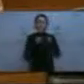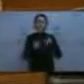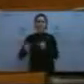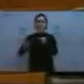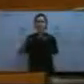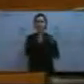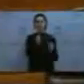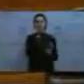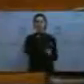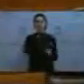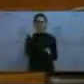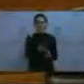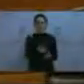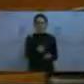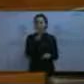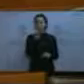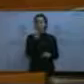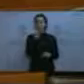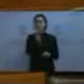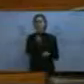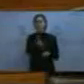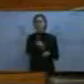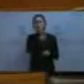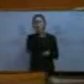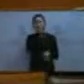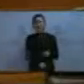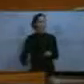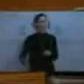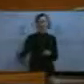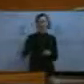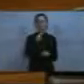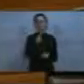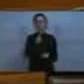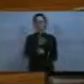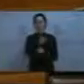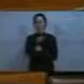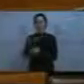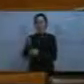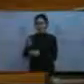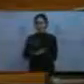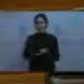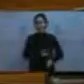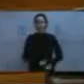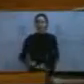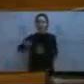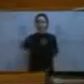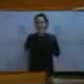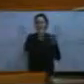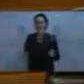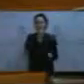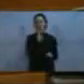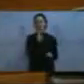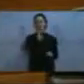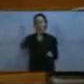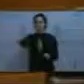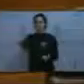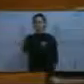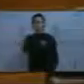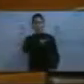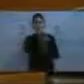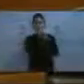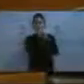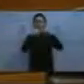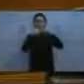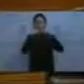mediocre, que no digo que lo haga usted. Me da igual que el portavoz de Izquierda Unida diga que por defender esto nosotros estamos en contra de Asturias y